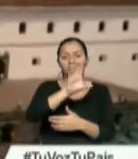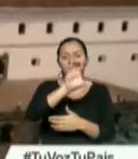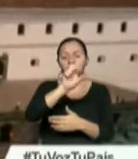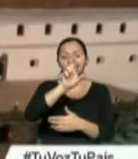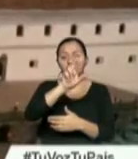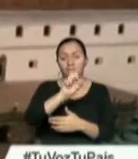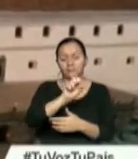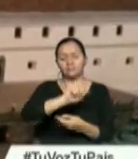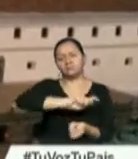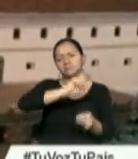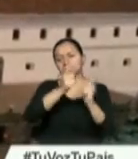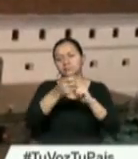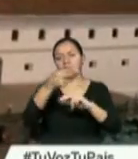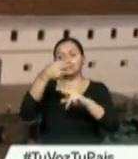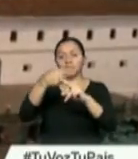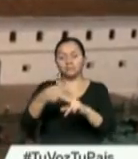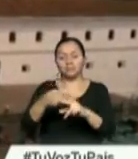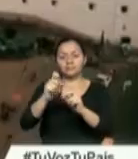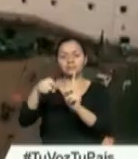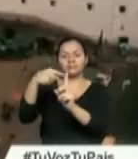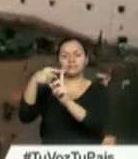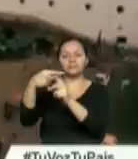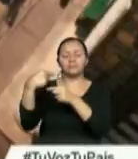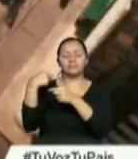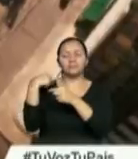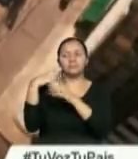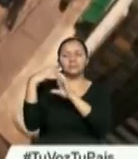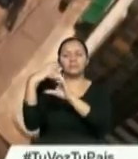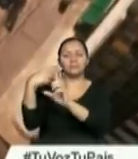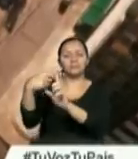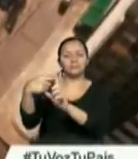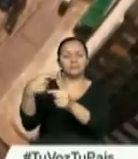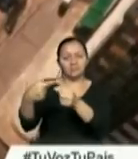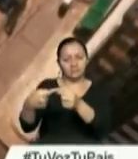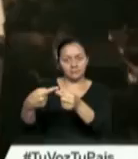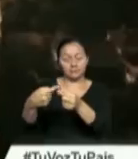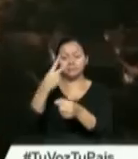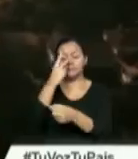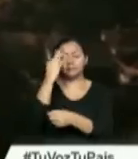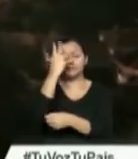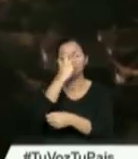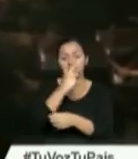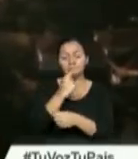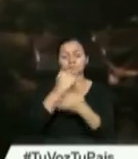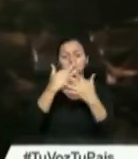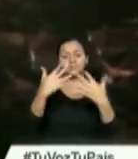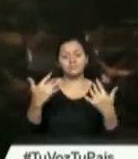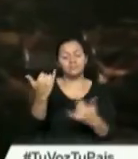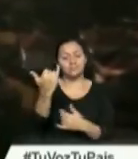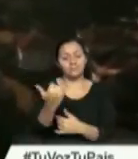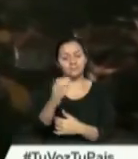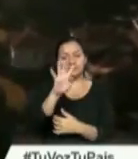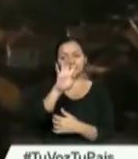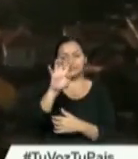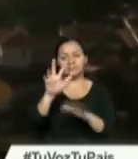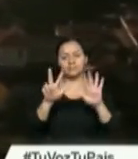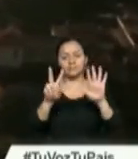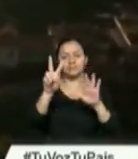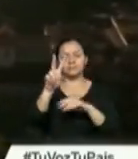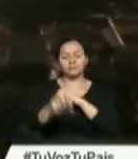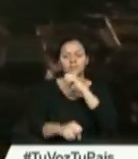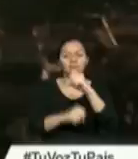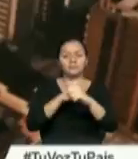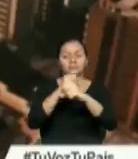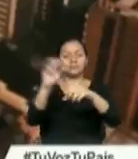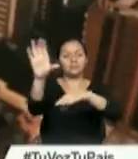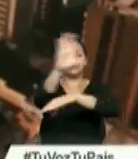capital ecuatoriana, conocida como la Carita de Dios por su belleza inigualable, cumple 482 años de fundación. Su cielo y